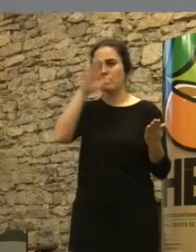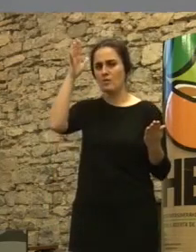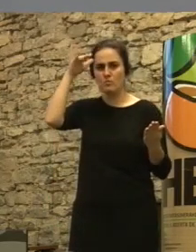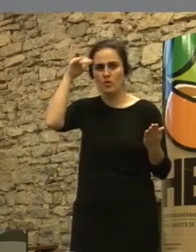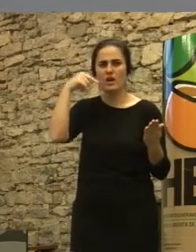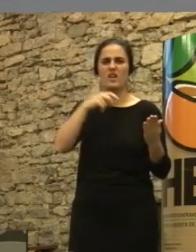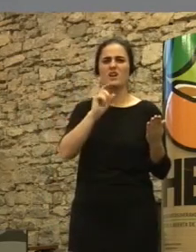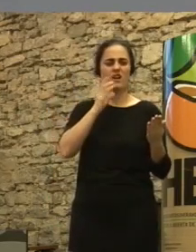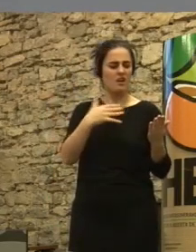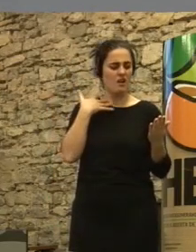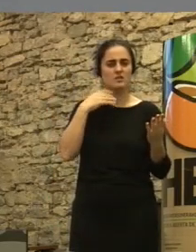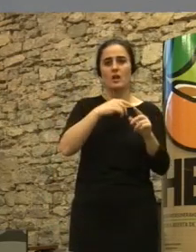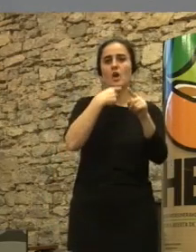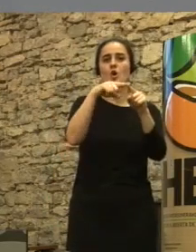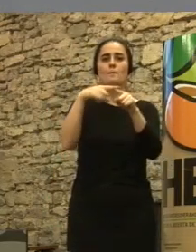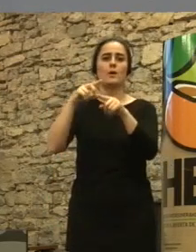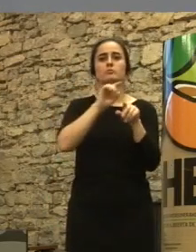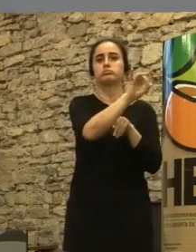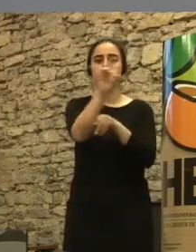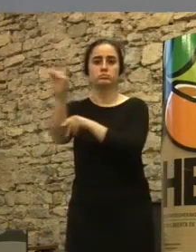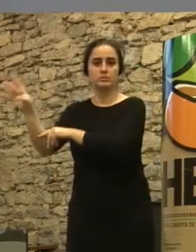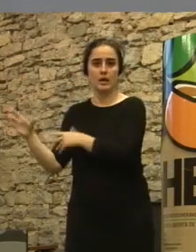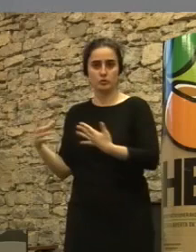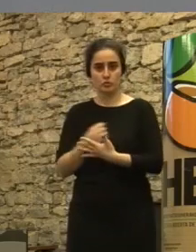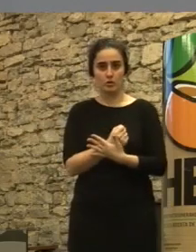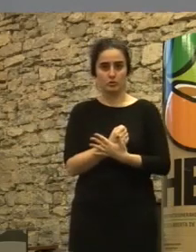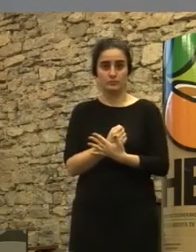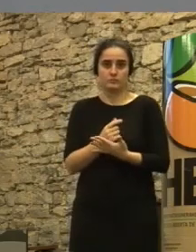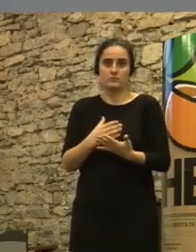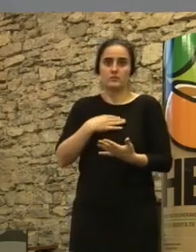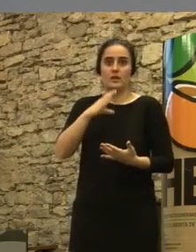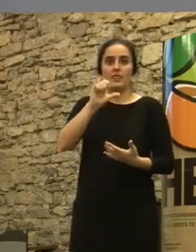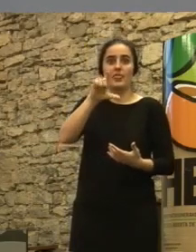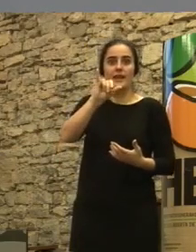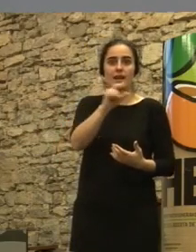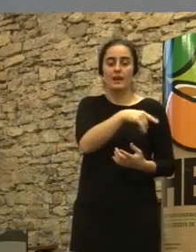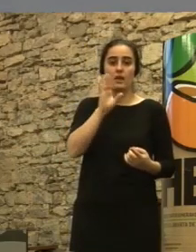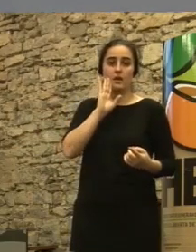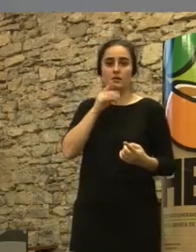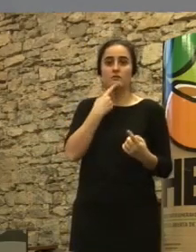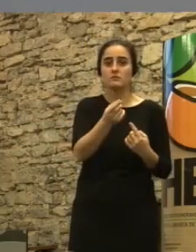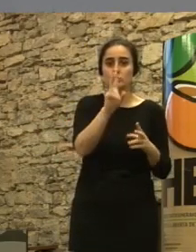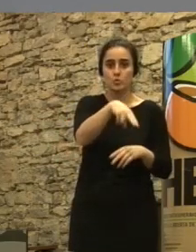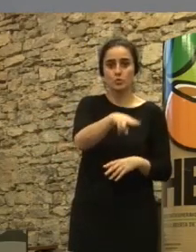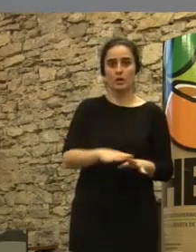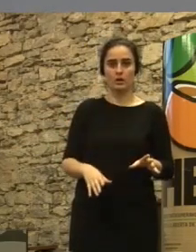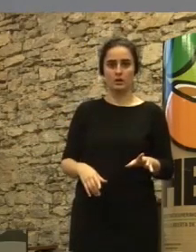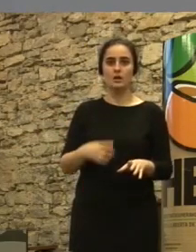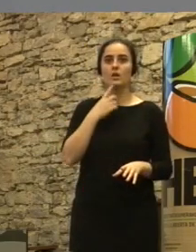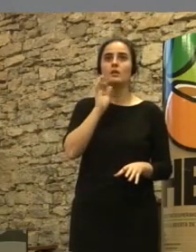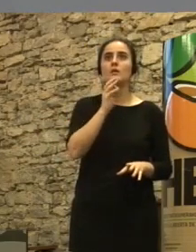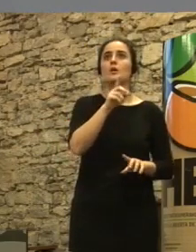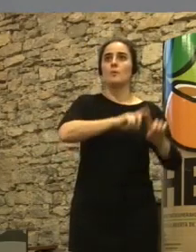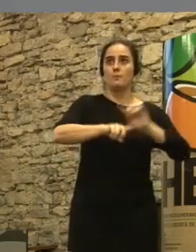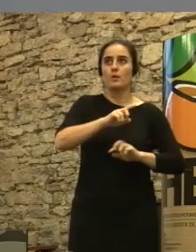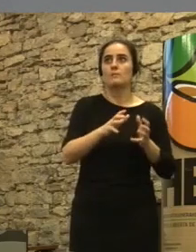sé qué, compartir, compartir, compartir. Y bueno, no sé. Celia Villalobos nunca ha dicho eso. O sea, nunca ha dicho que no, que esto es un gran problema y tal, pero